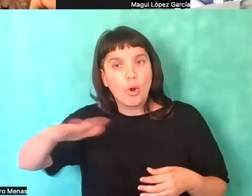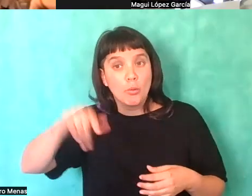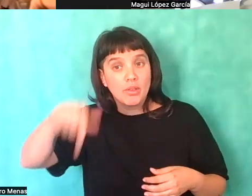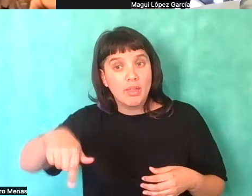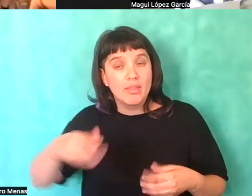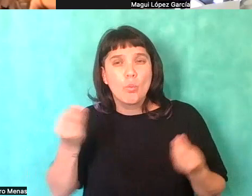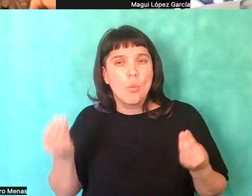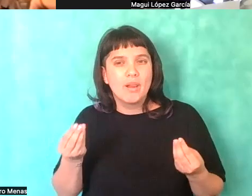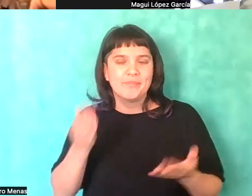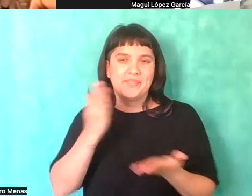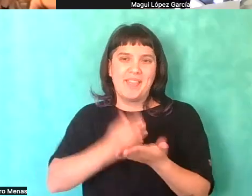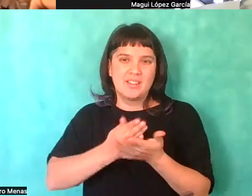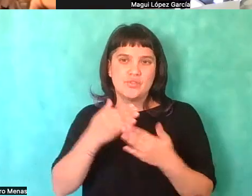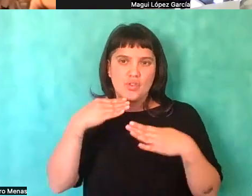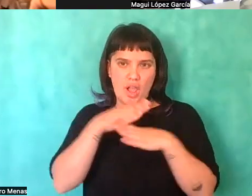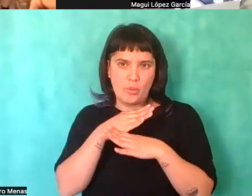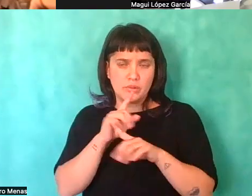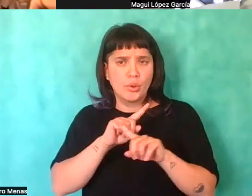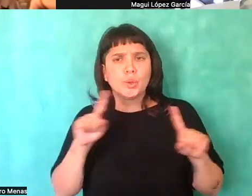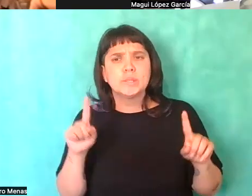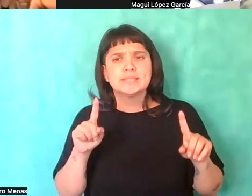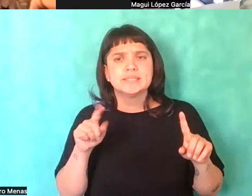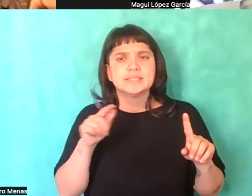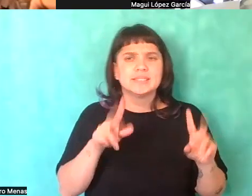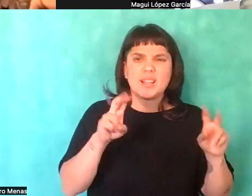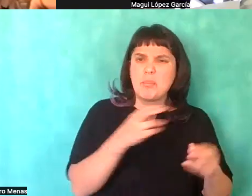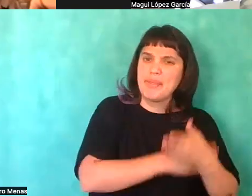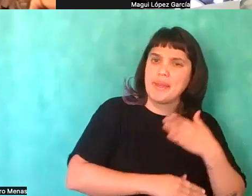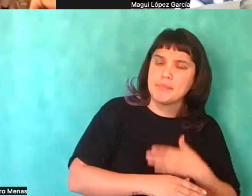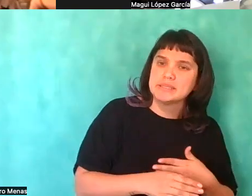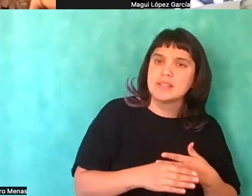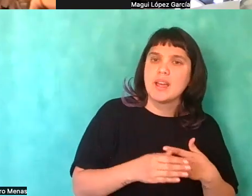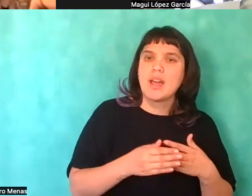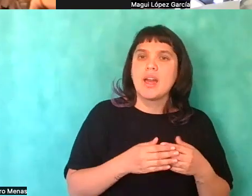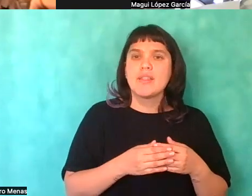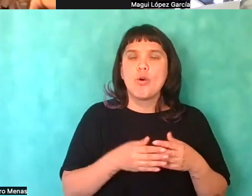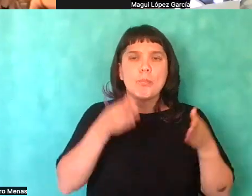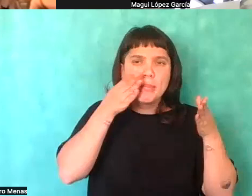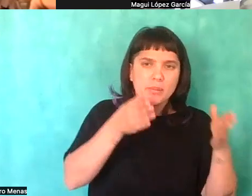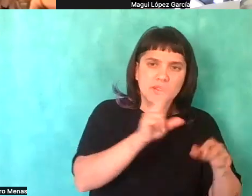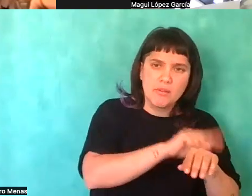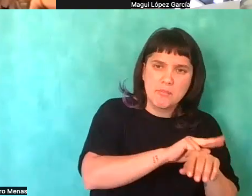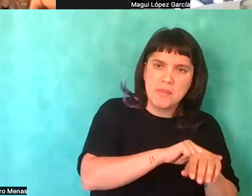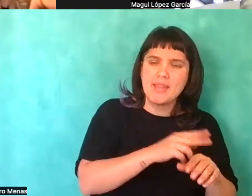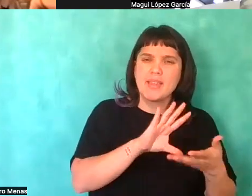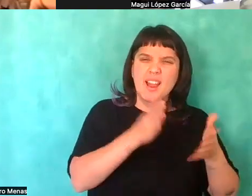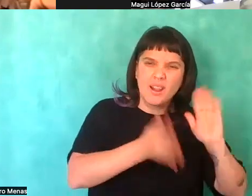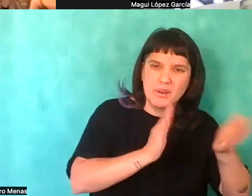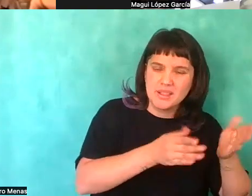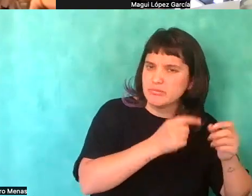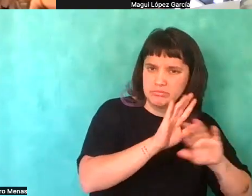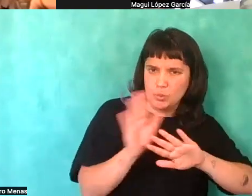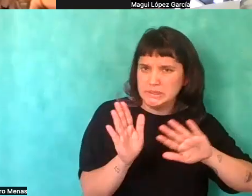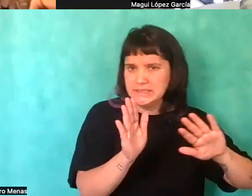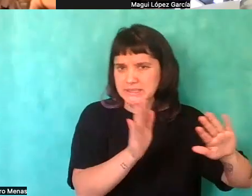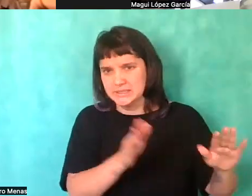o sea, no tiene que ver con la discapacidad, con una perspectiva médica, médico-rehabilitatoria. Entonces, el tema